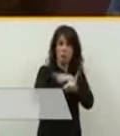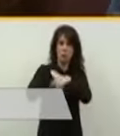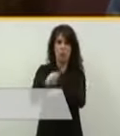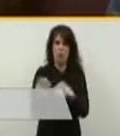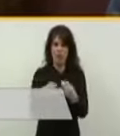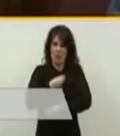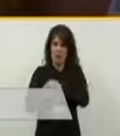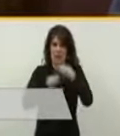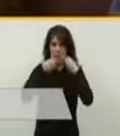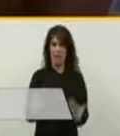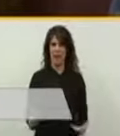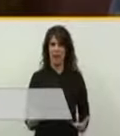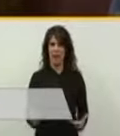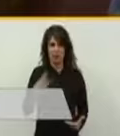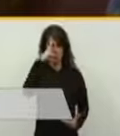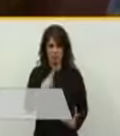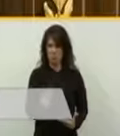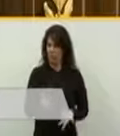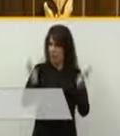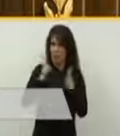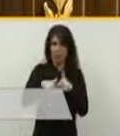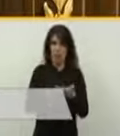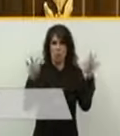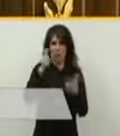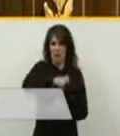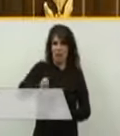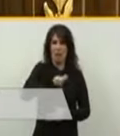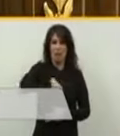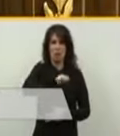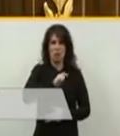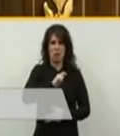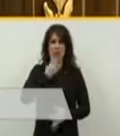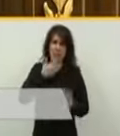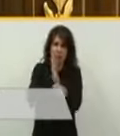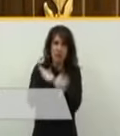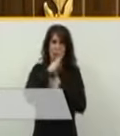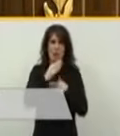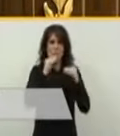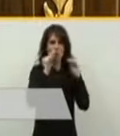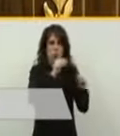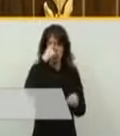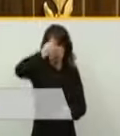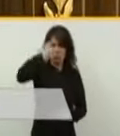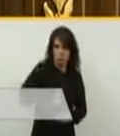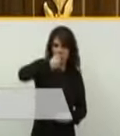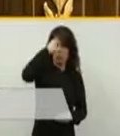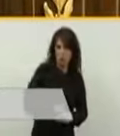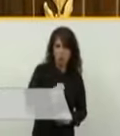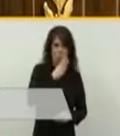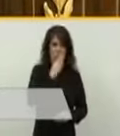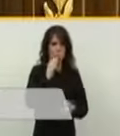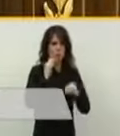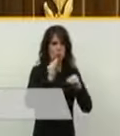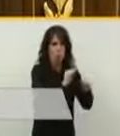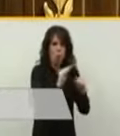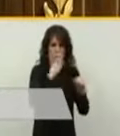voluntad democrática de los españoles y no les obligue, por su cerrazón, por su sectarismo